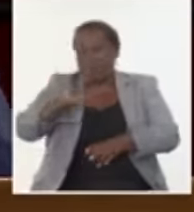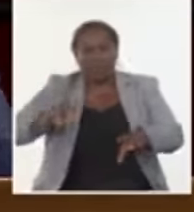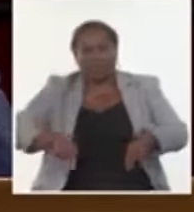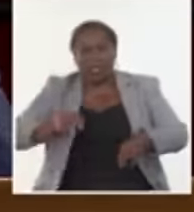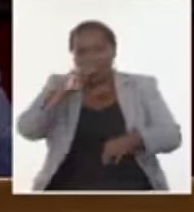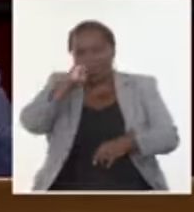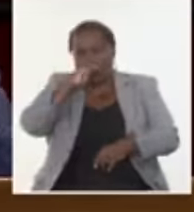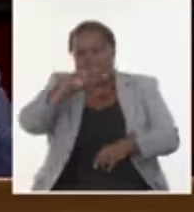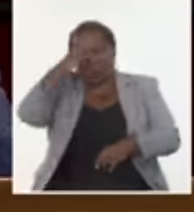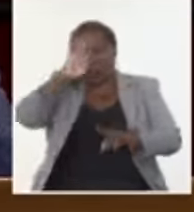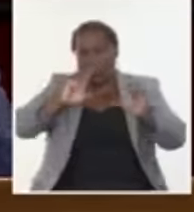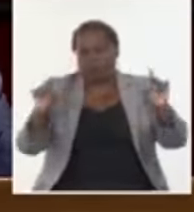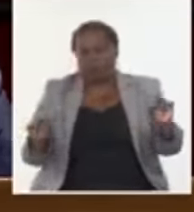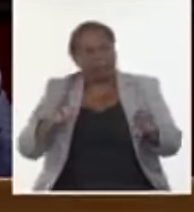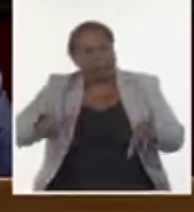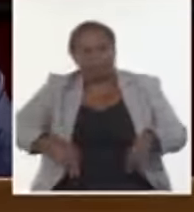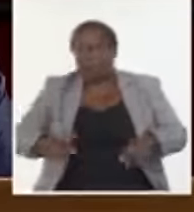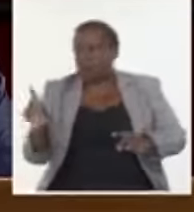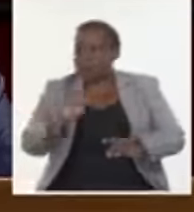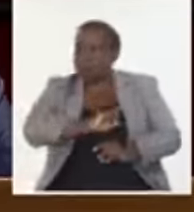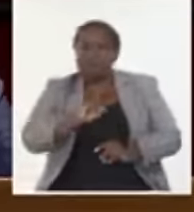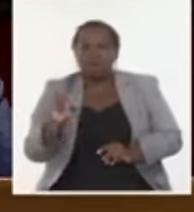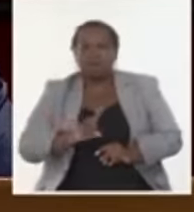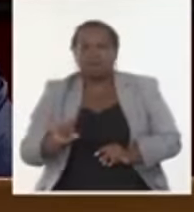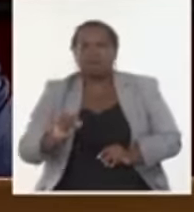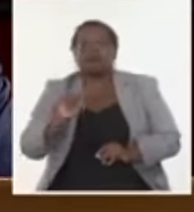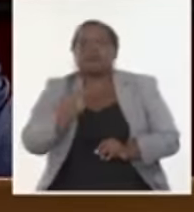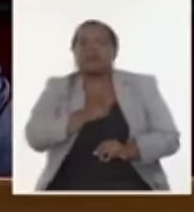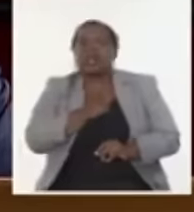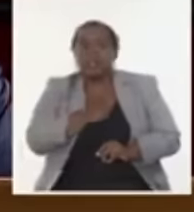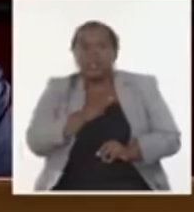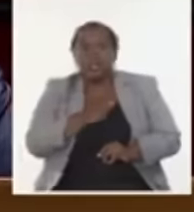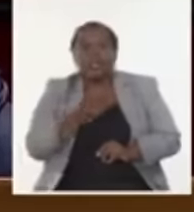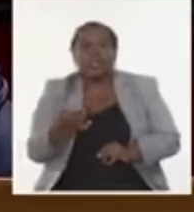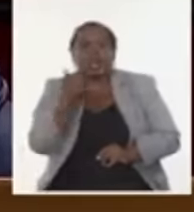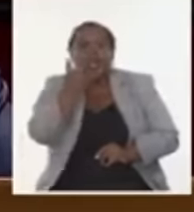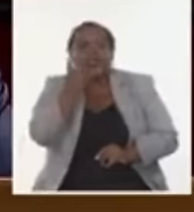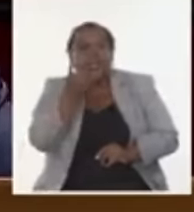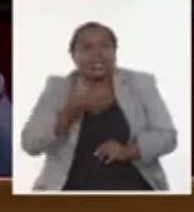en este país, que pretenden contaminarnos a